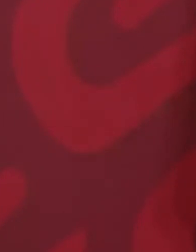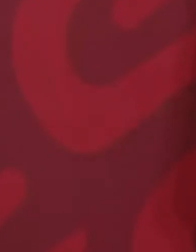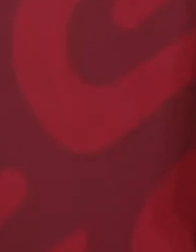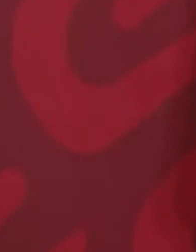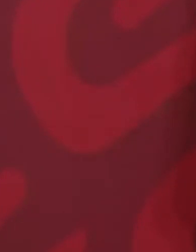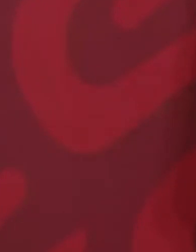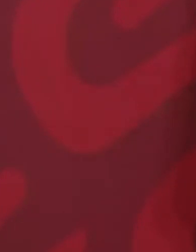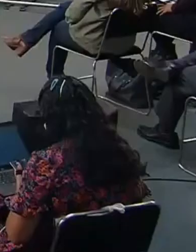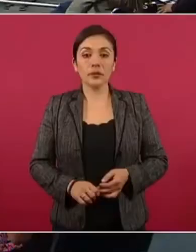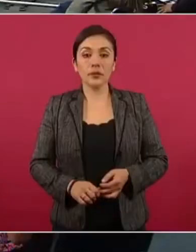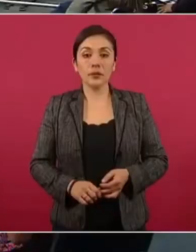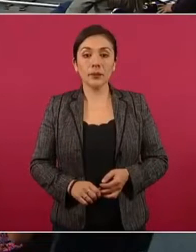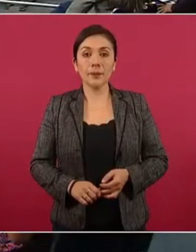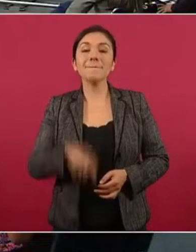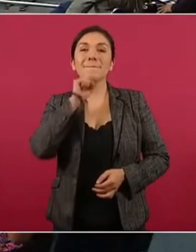los